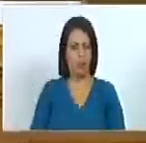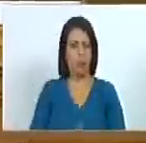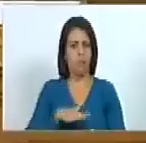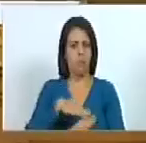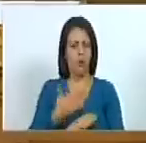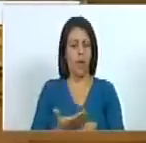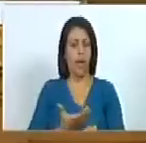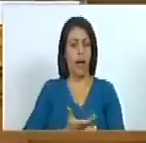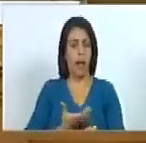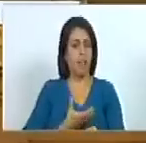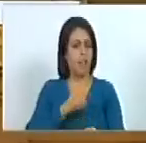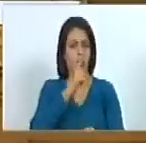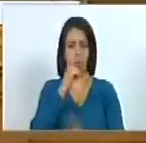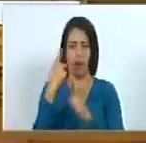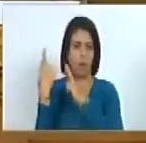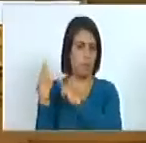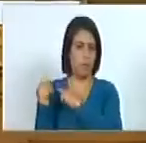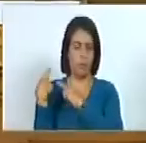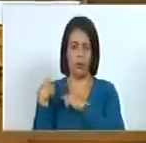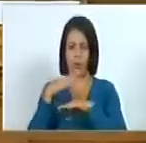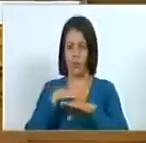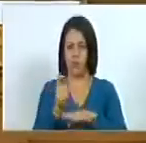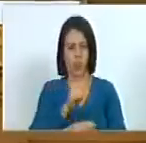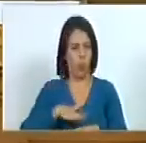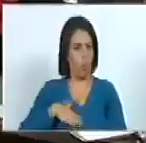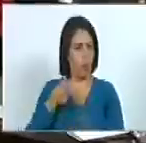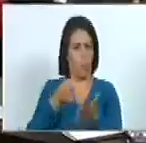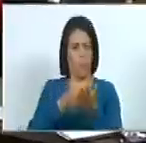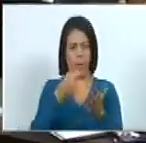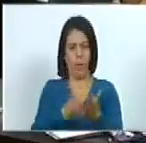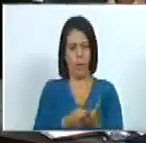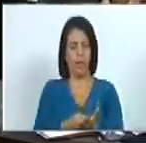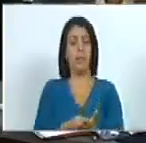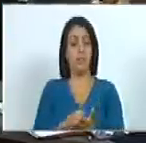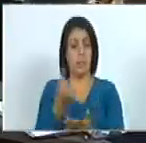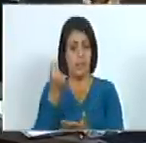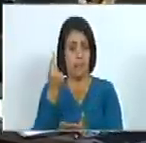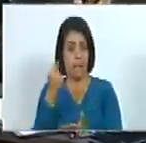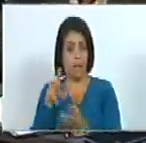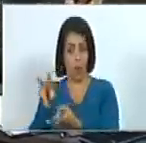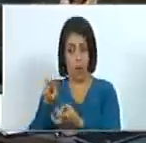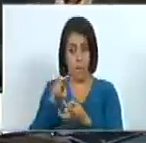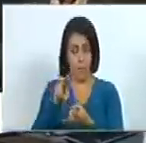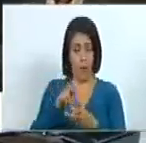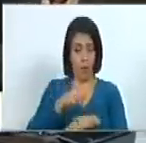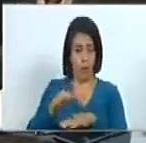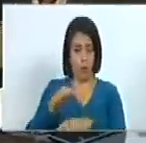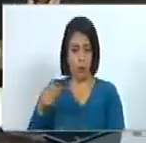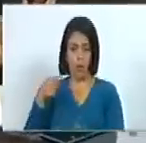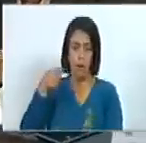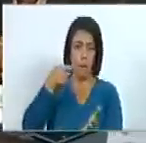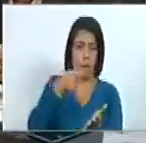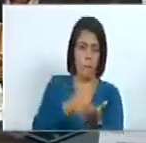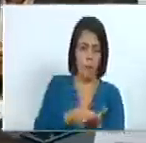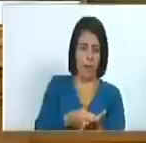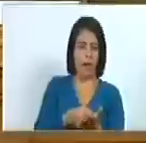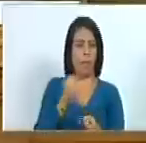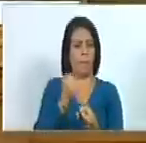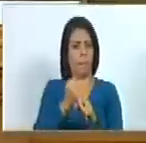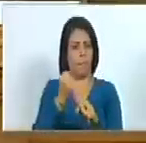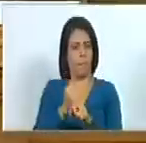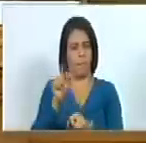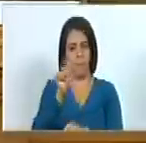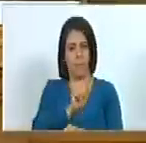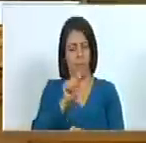esos alcaldes irresponsables son incapaces de sacar un bolívar de los impuestos municipales para pagar el salario de las